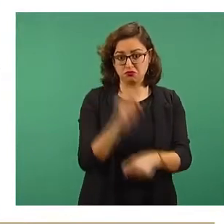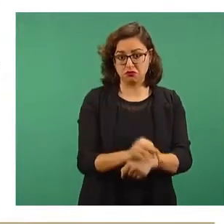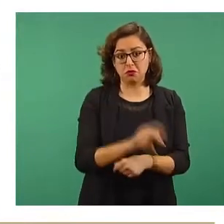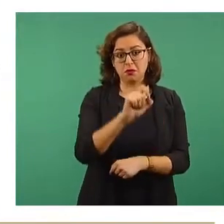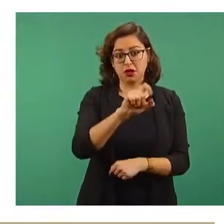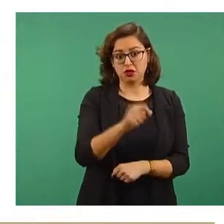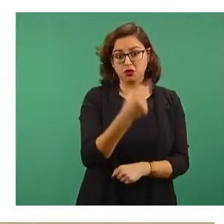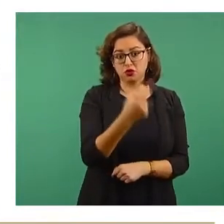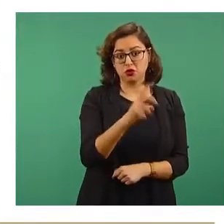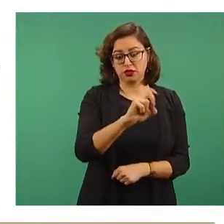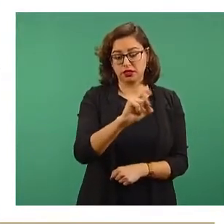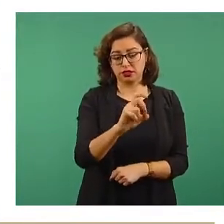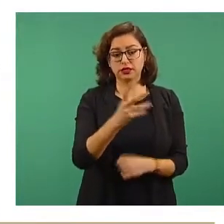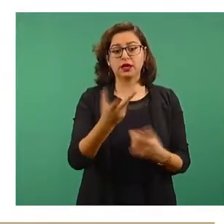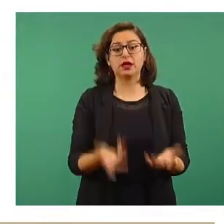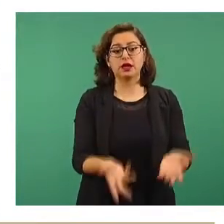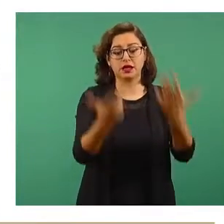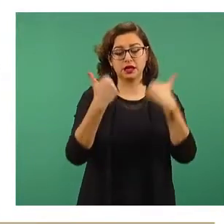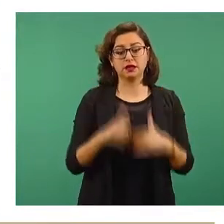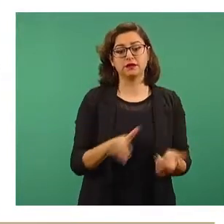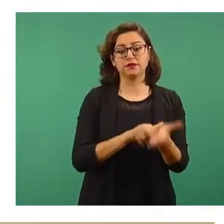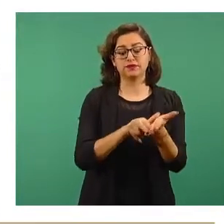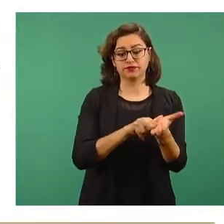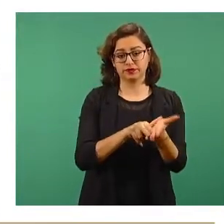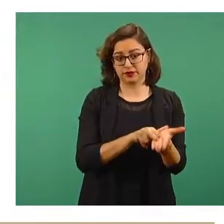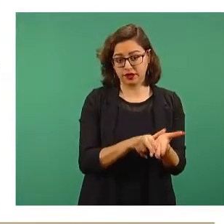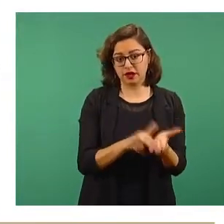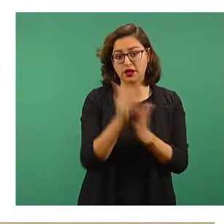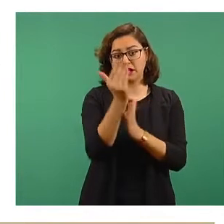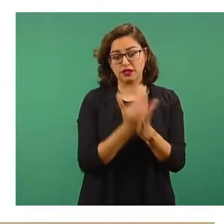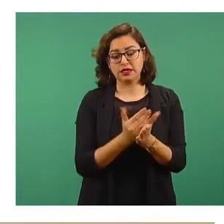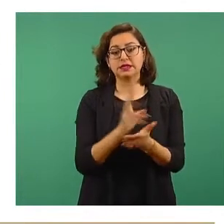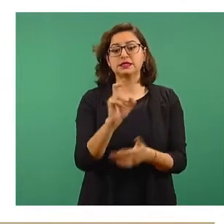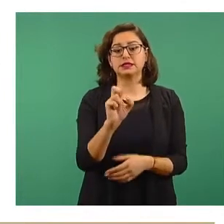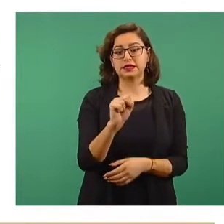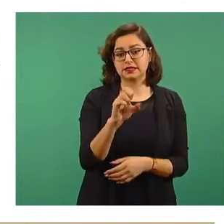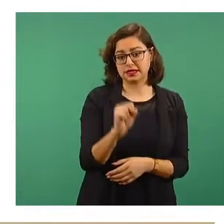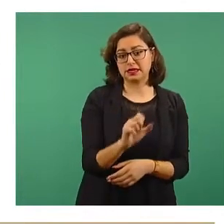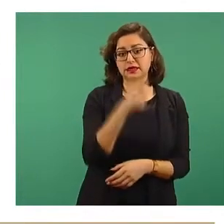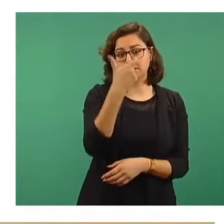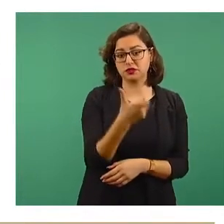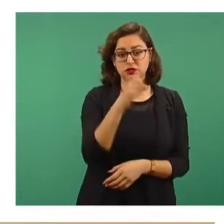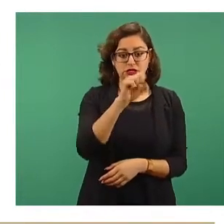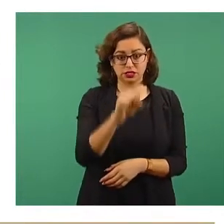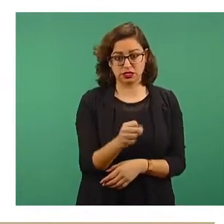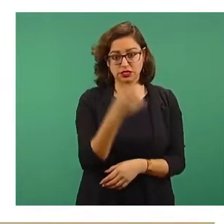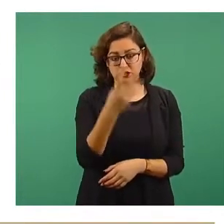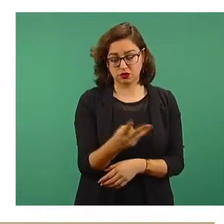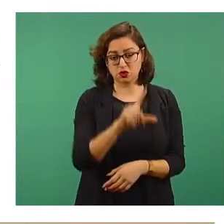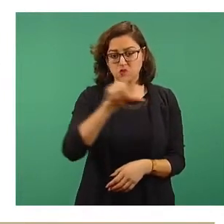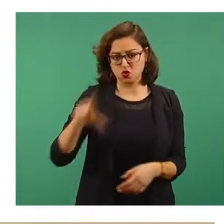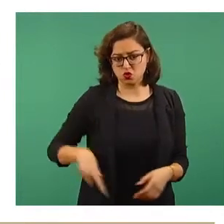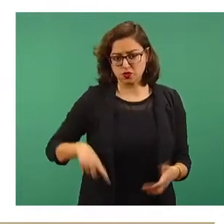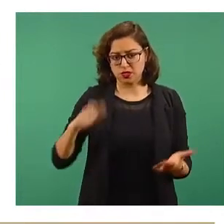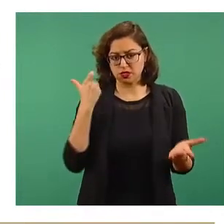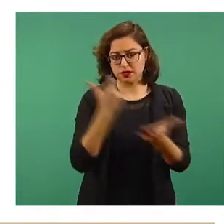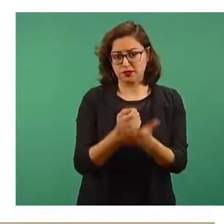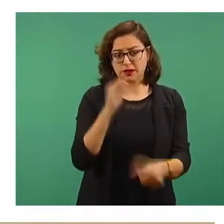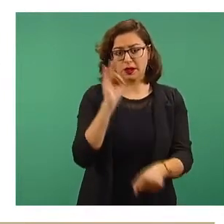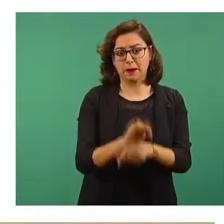21.30%. Y para el caso del diésel, el ahorro será de 60 pesos con 64 centavos, con un incentivo